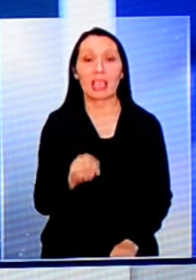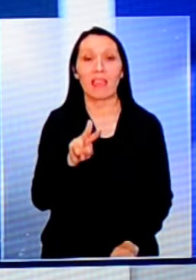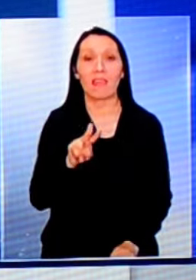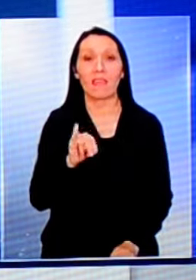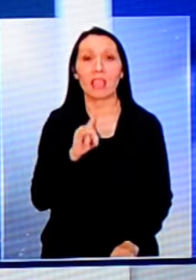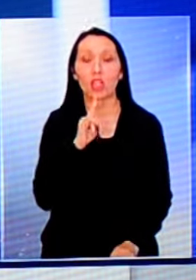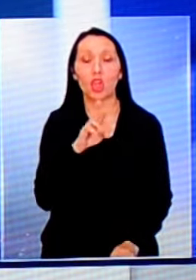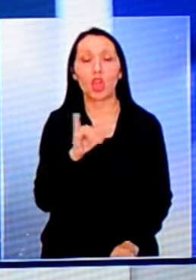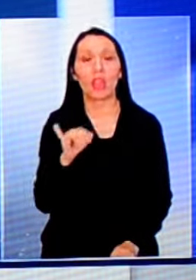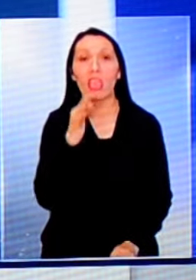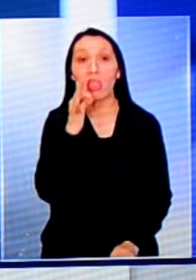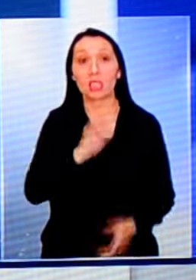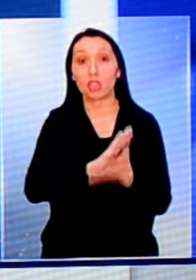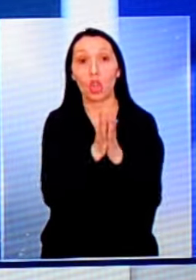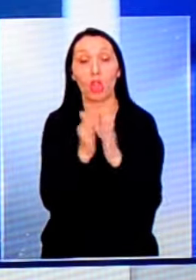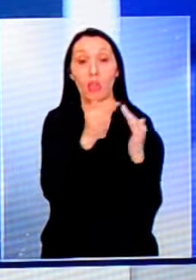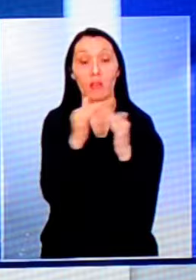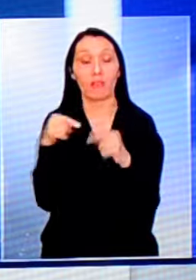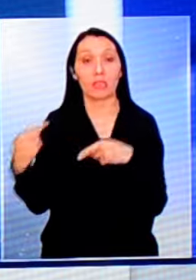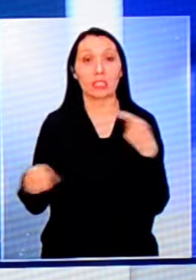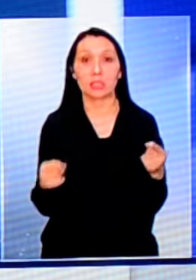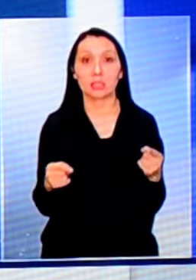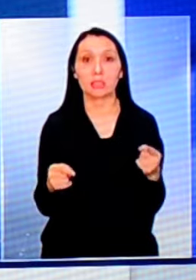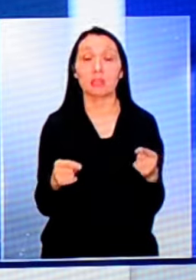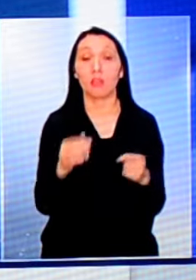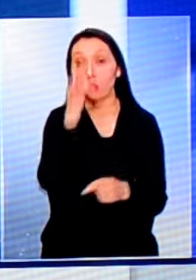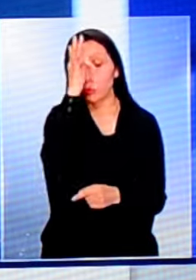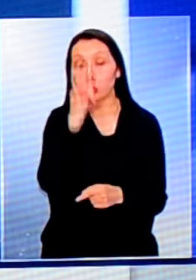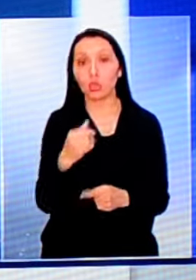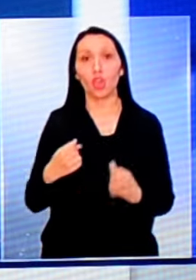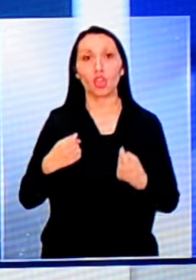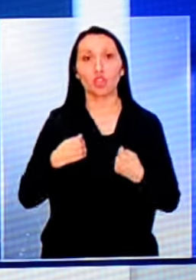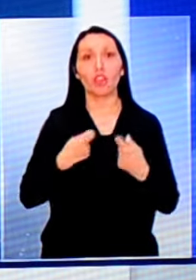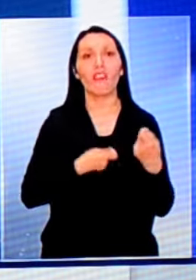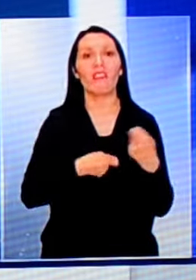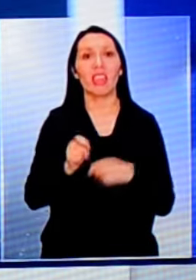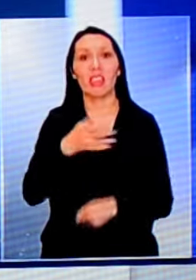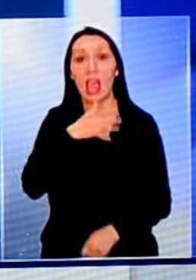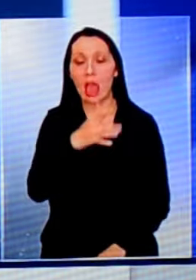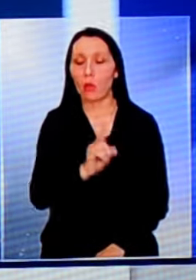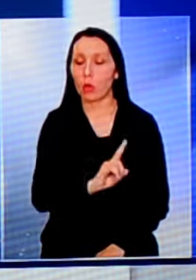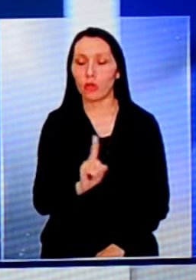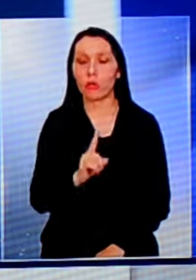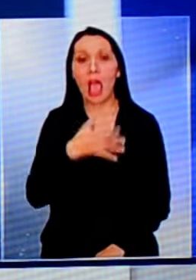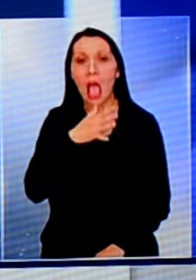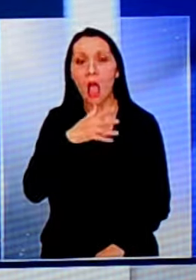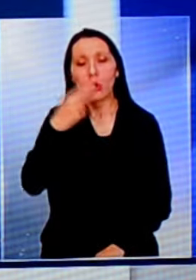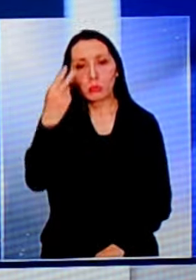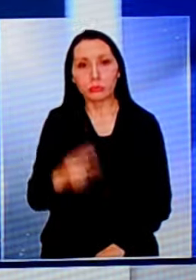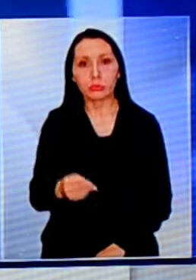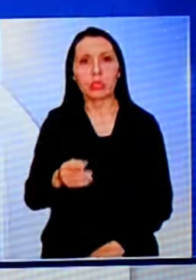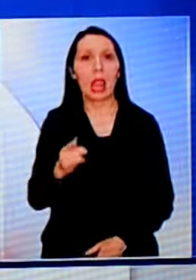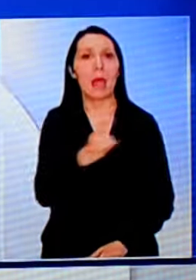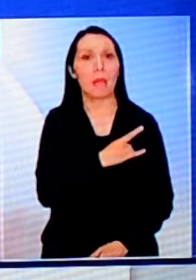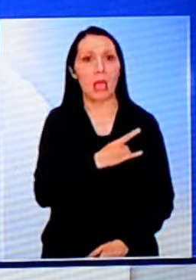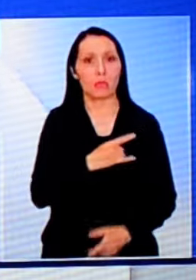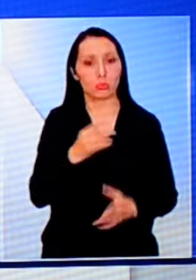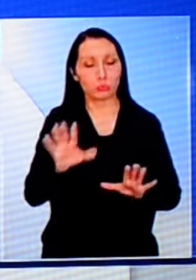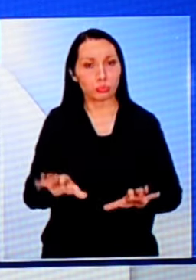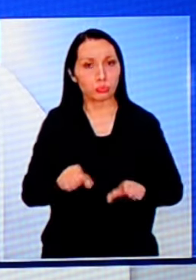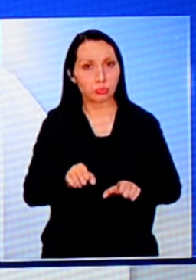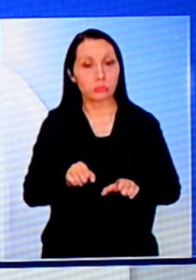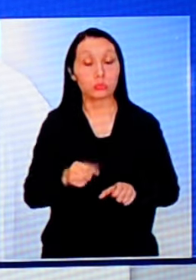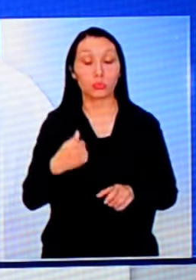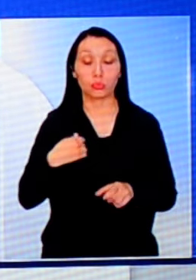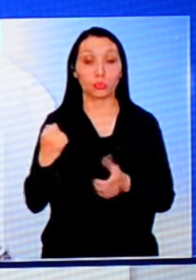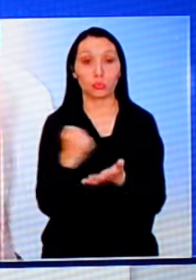que está diciendo a todos los vecinos, a través de los funcionarios, que yo voy a vender el agua. El agua es el tesoro de Maipú. Nosotros durante la